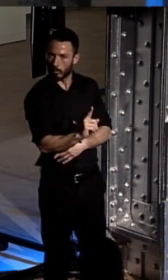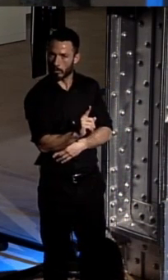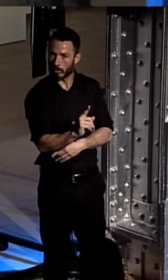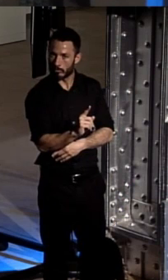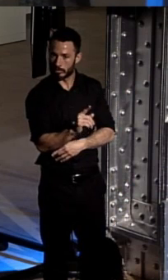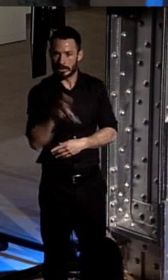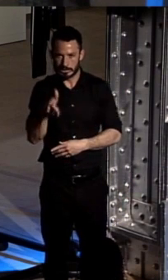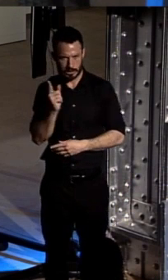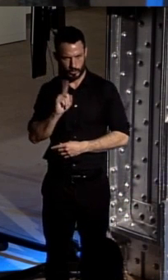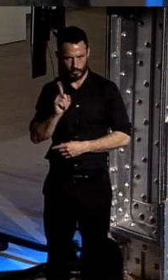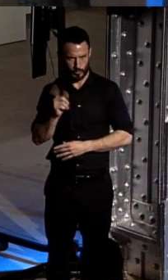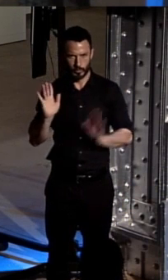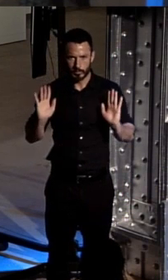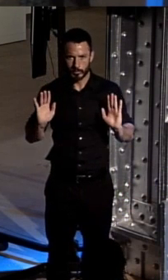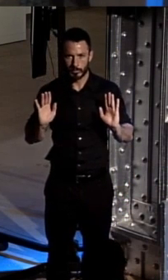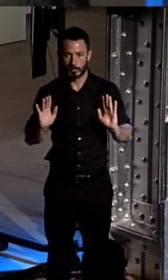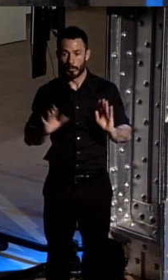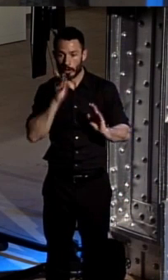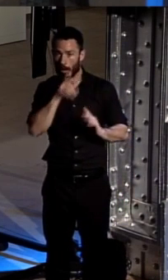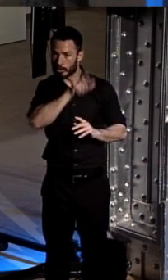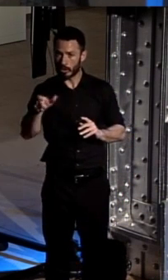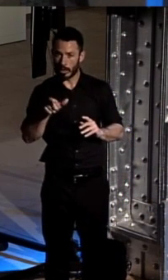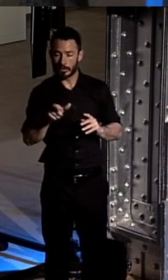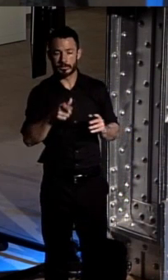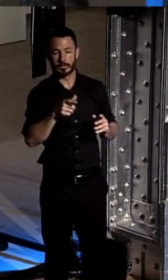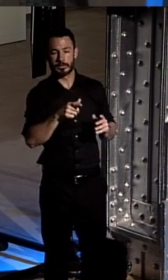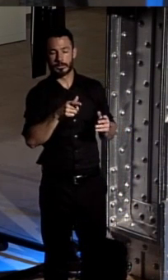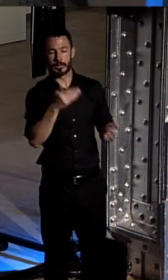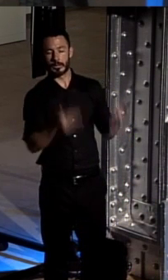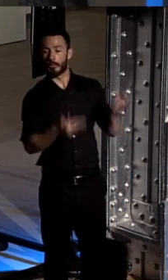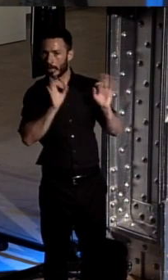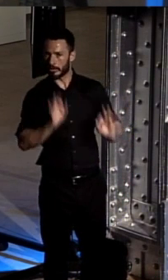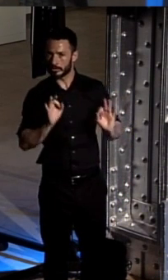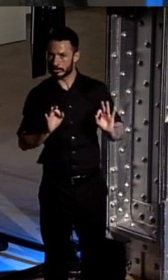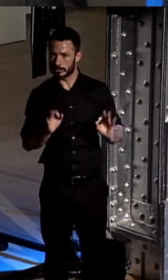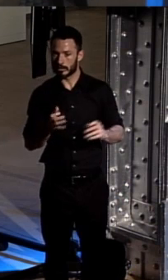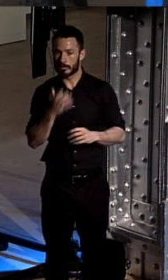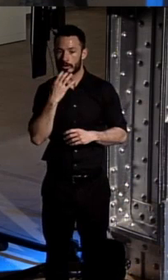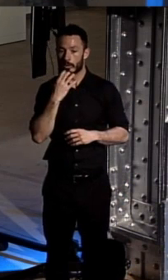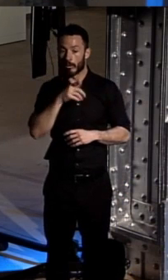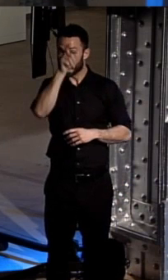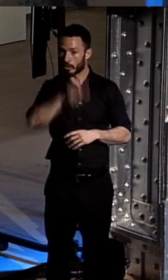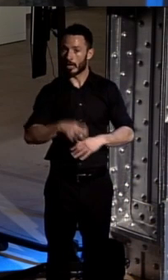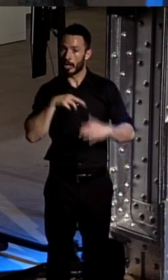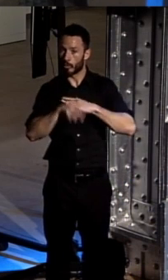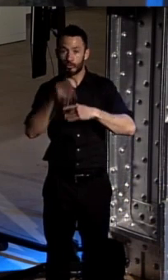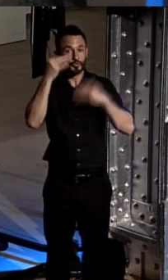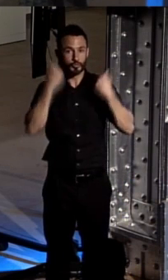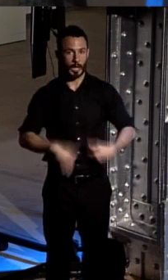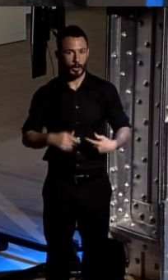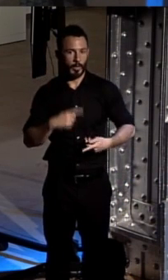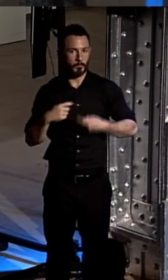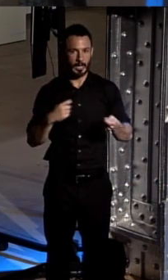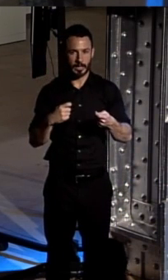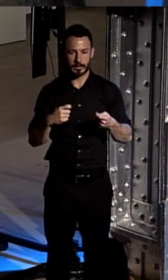vez no es un chiste, ahora ya no es un chiste esto, porque así juzgamos a la gente. Nosotros sabemos, antes yo le dije a una persona de marketing, una persona de recursos humanos